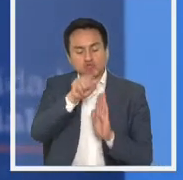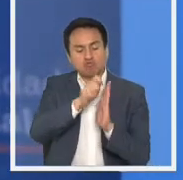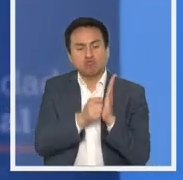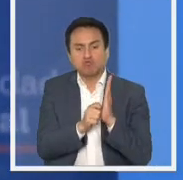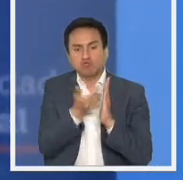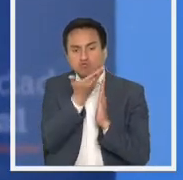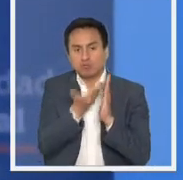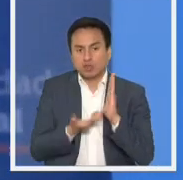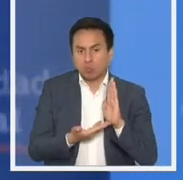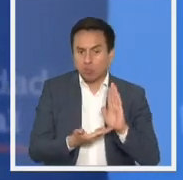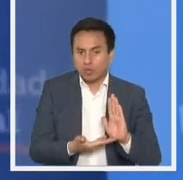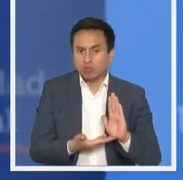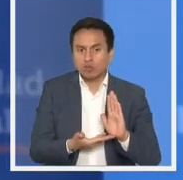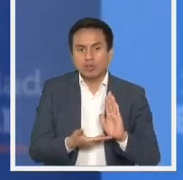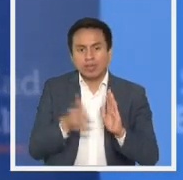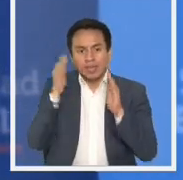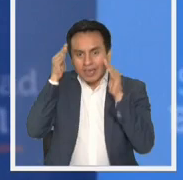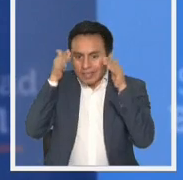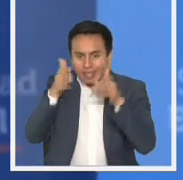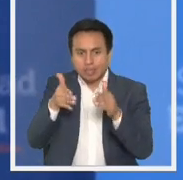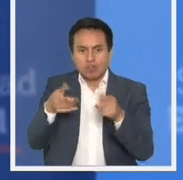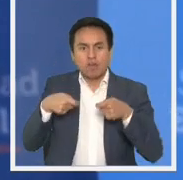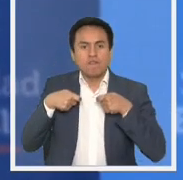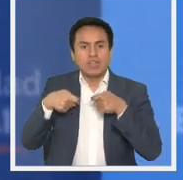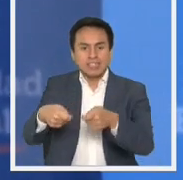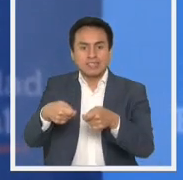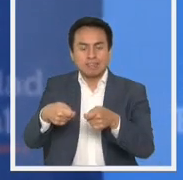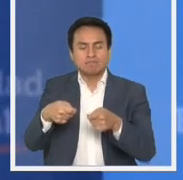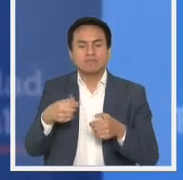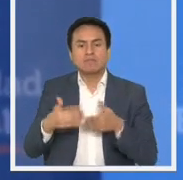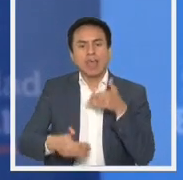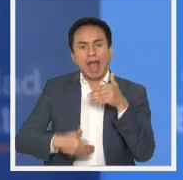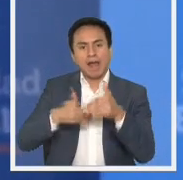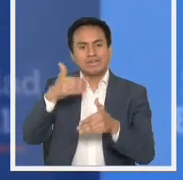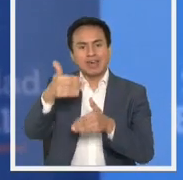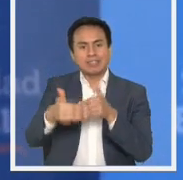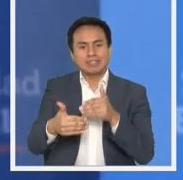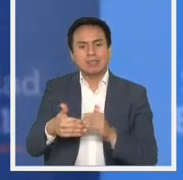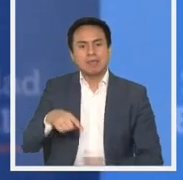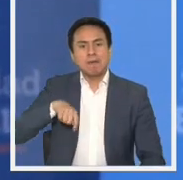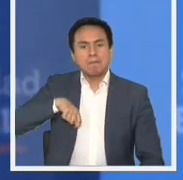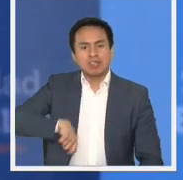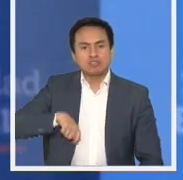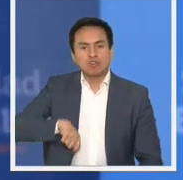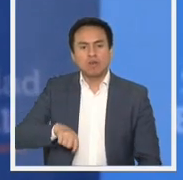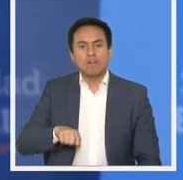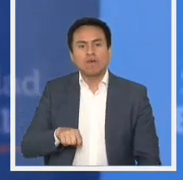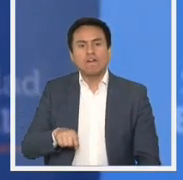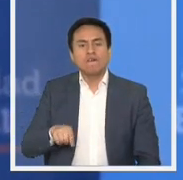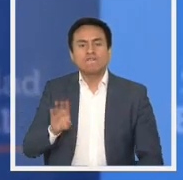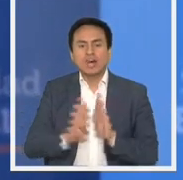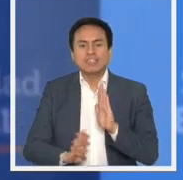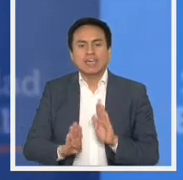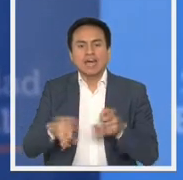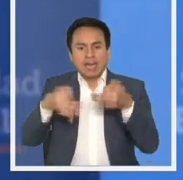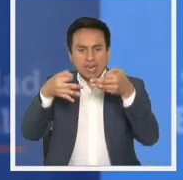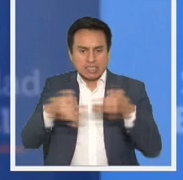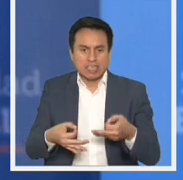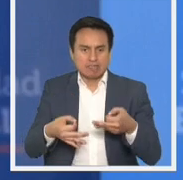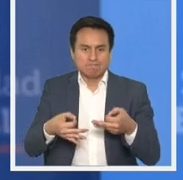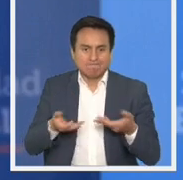presupuesto está destinado a financiar El Avance de la pensión básica garantizada